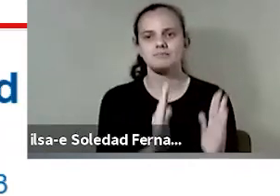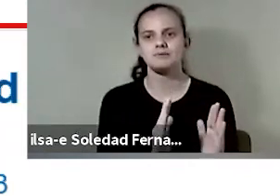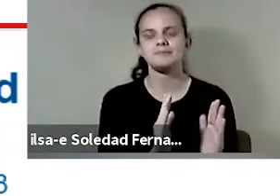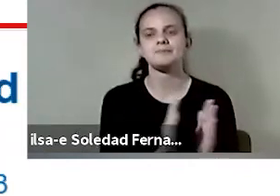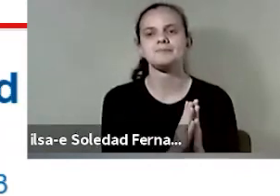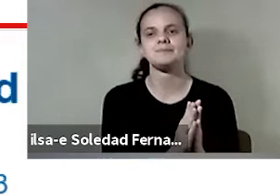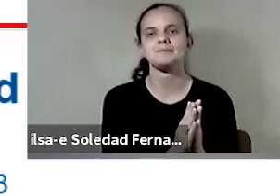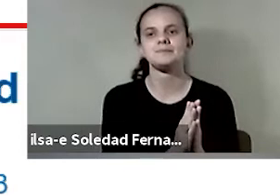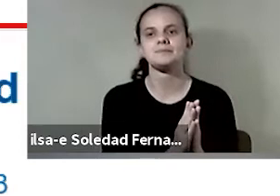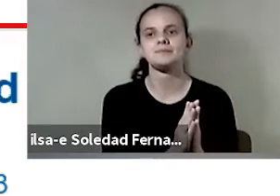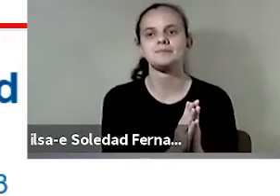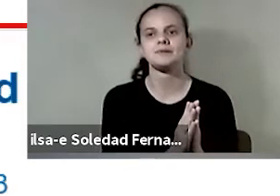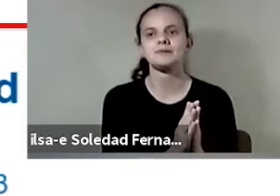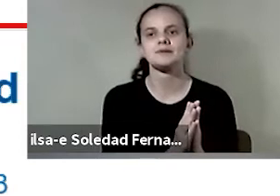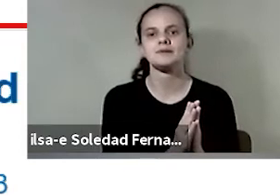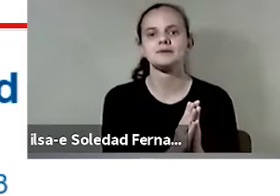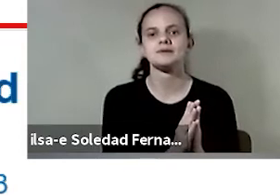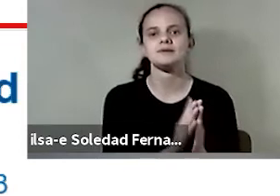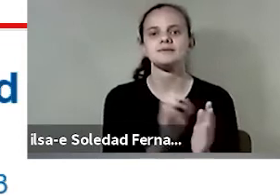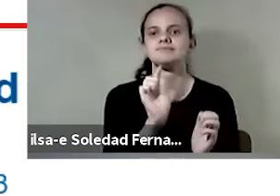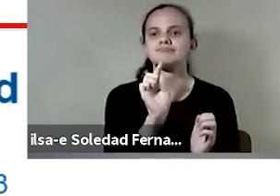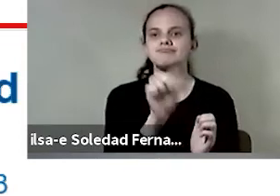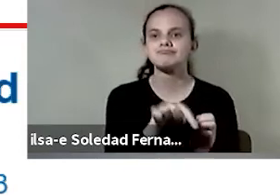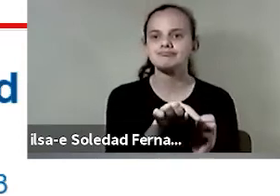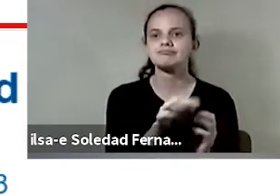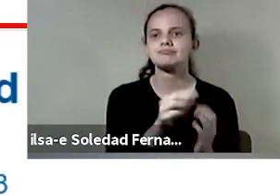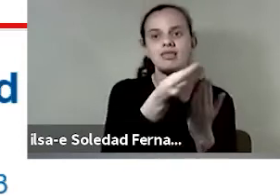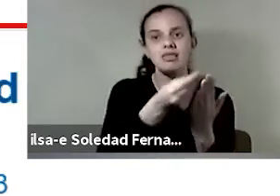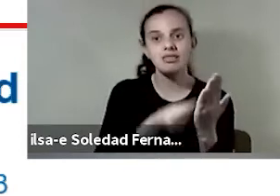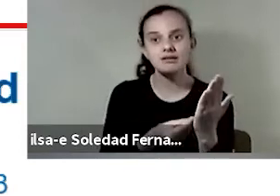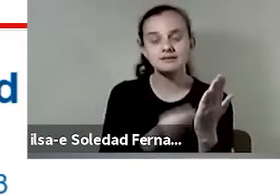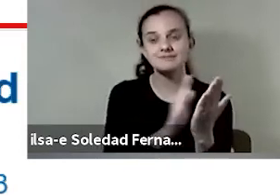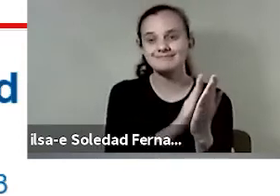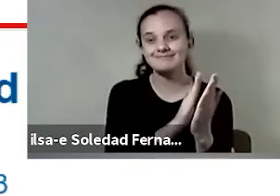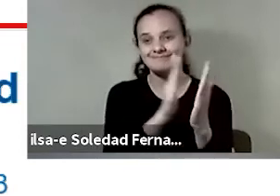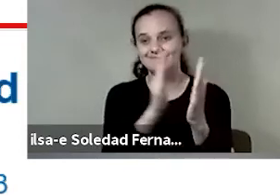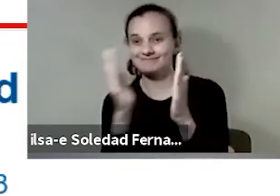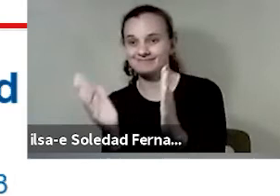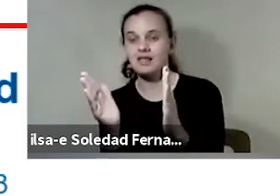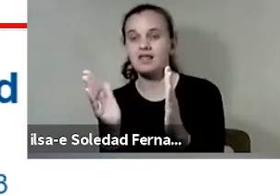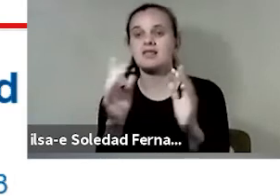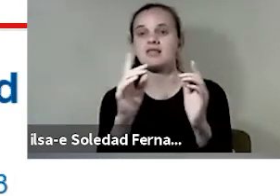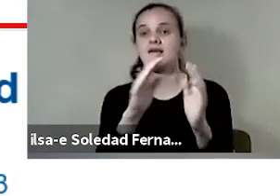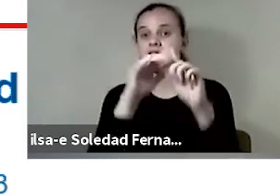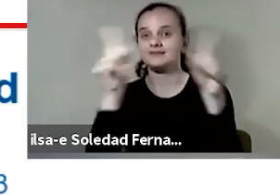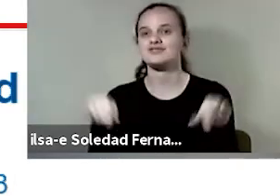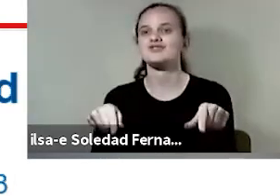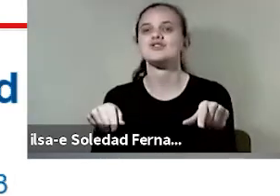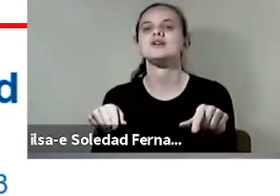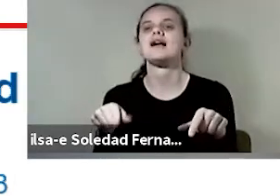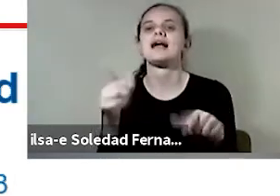es a el cuerpo de este documento, que es justamente a donde nos redirige